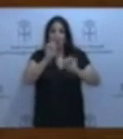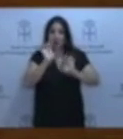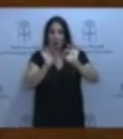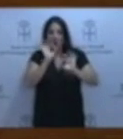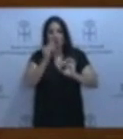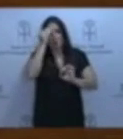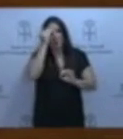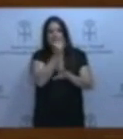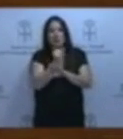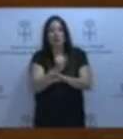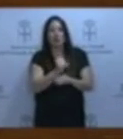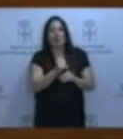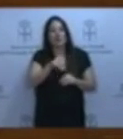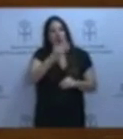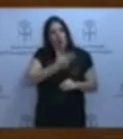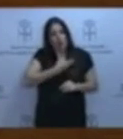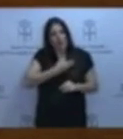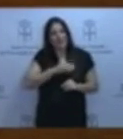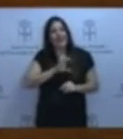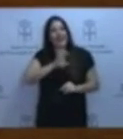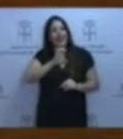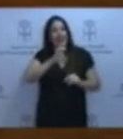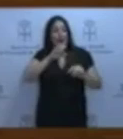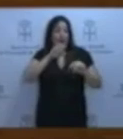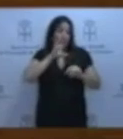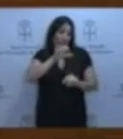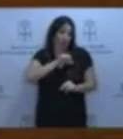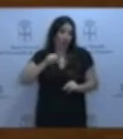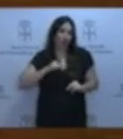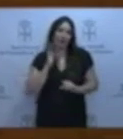las instituciones locales y regionales están afectadas por la corrupción.